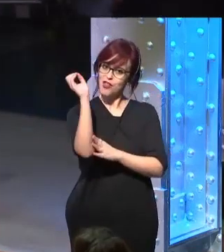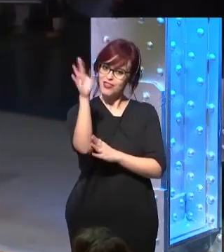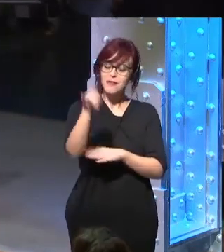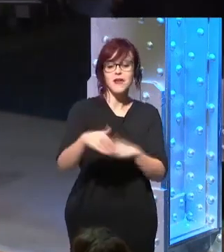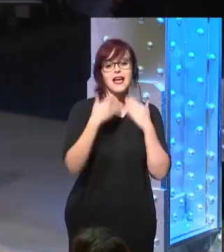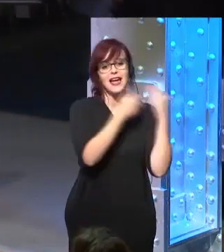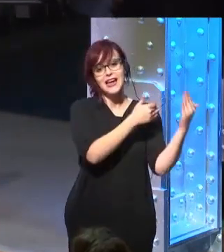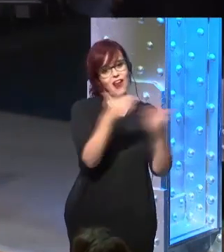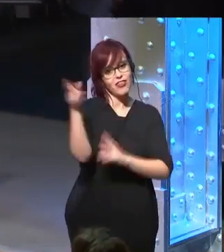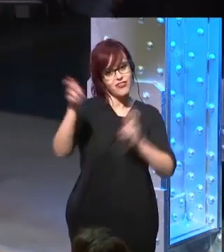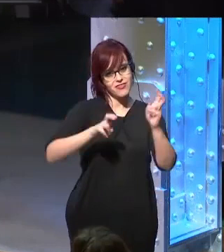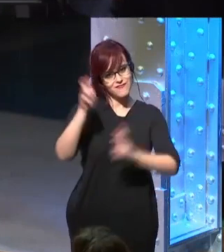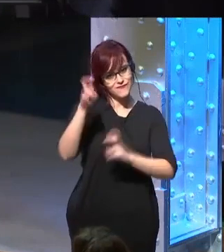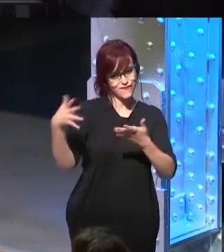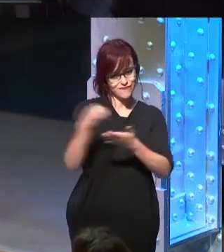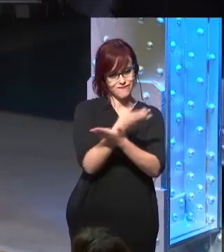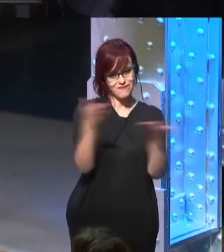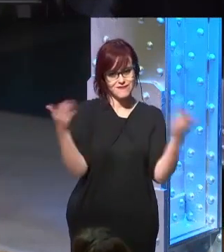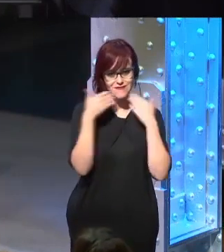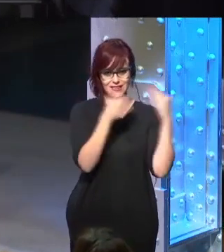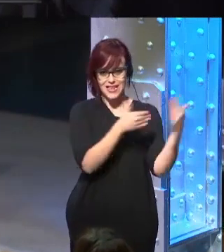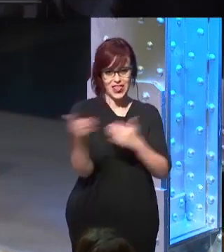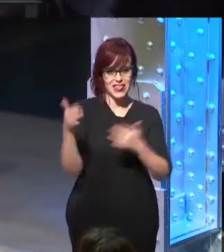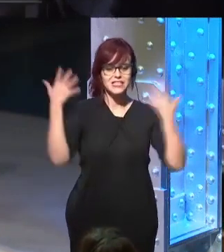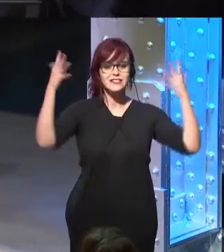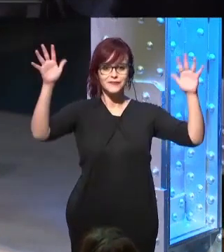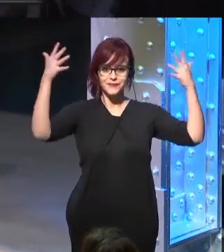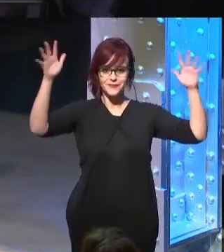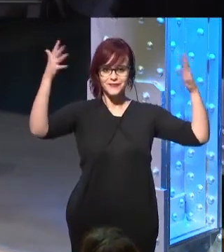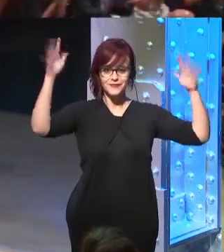por tu conferencia y gracias a todos los presentes. Gracias.